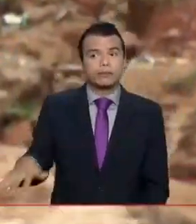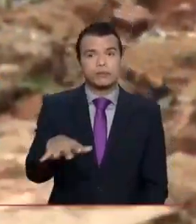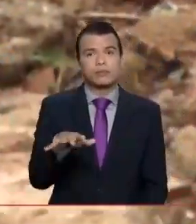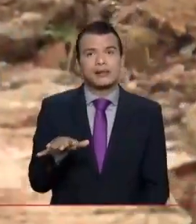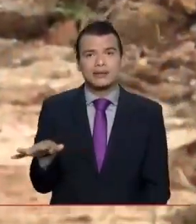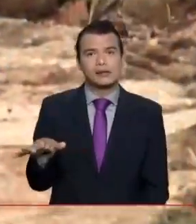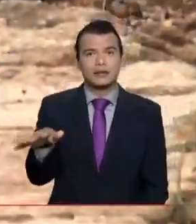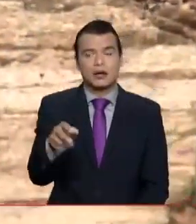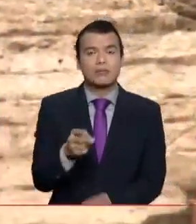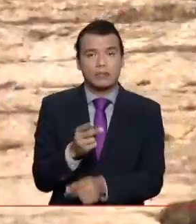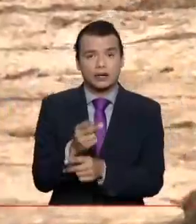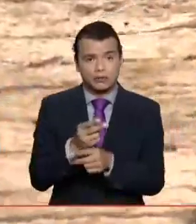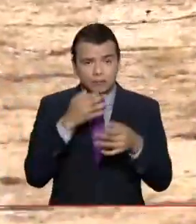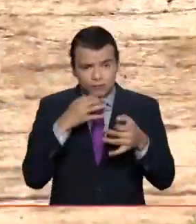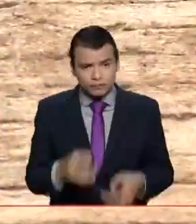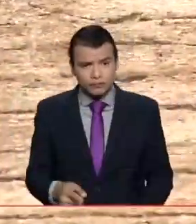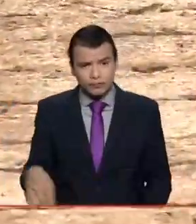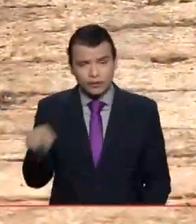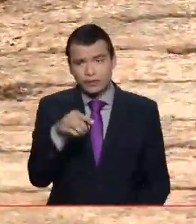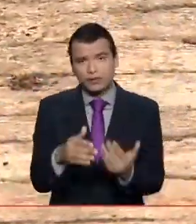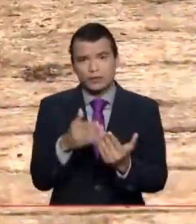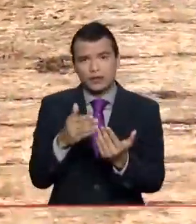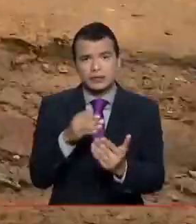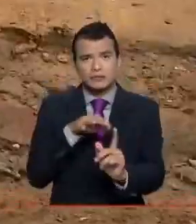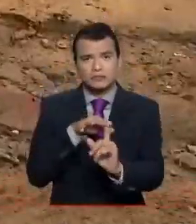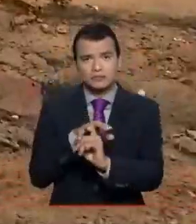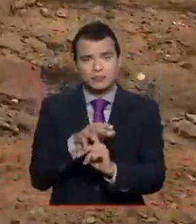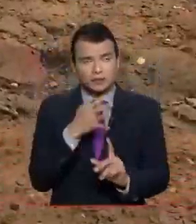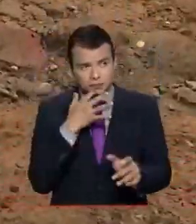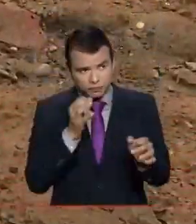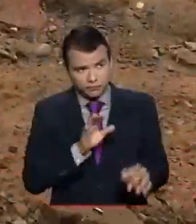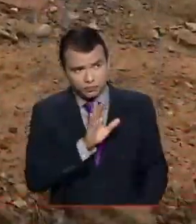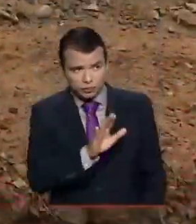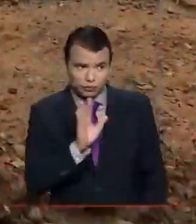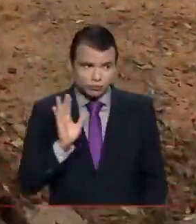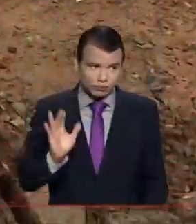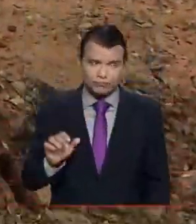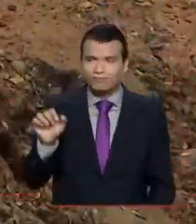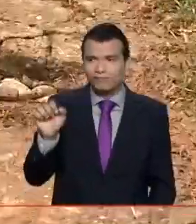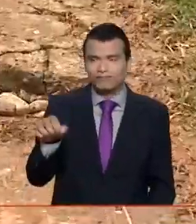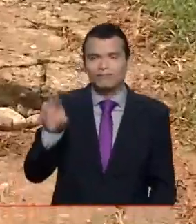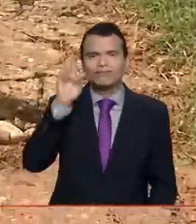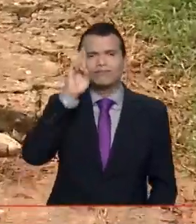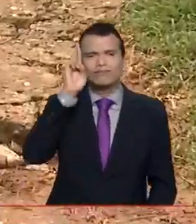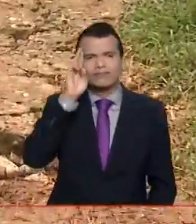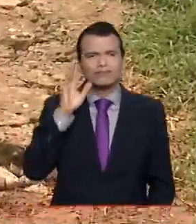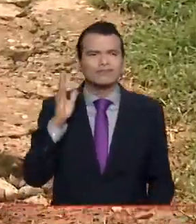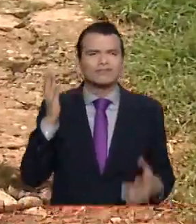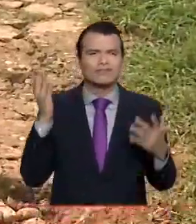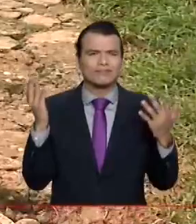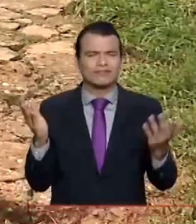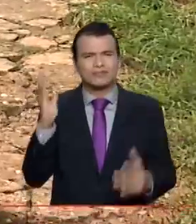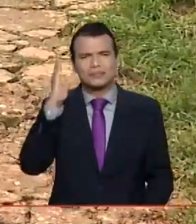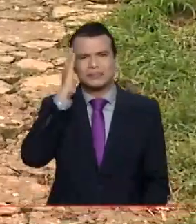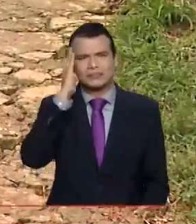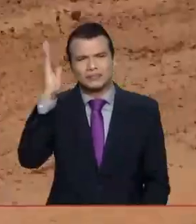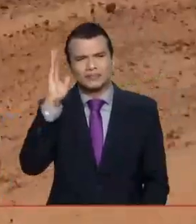la salud. Sí, ellos han tenido diferentes, como digo, por ser parte alta, ellos han tenido